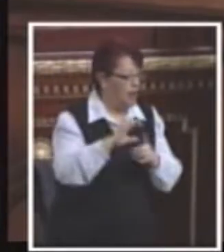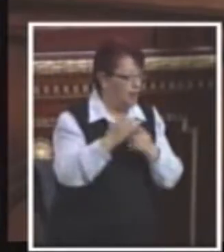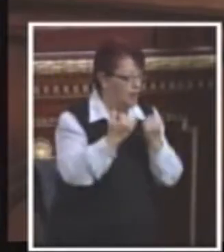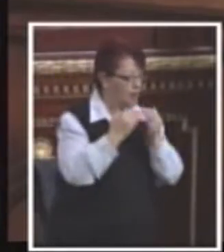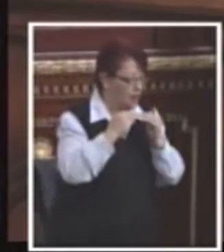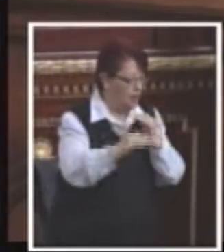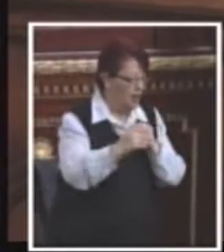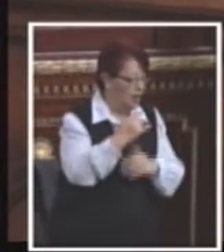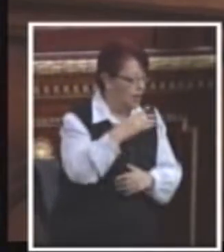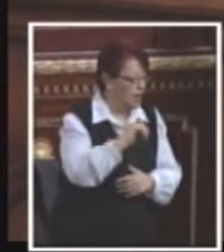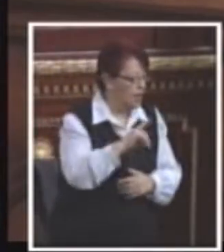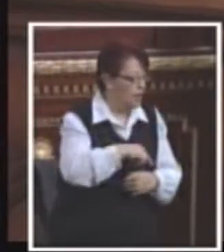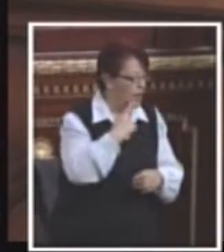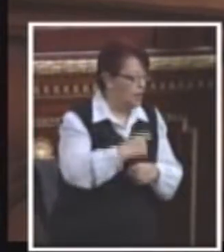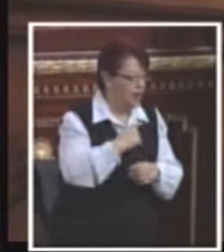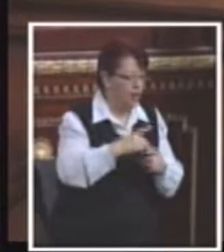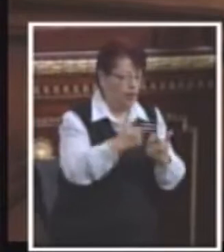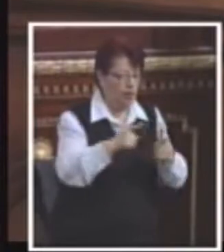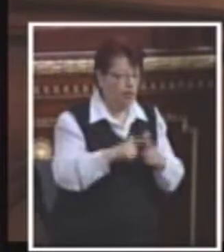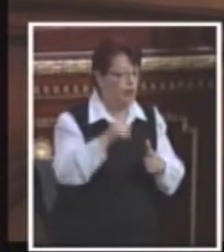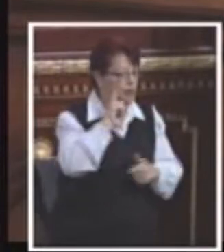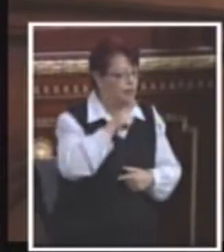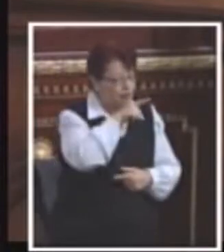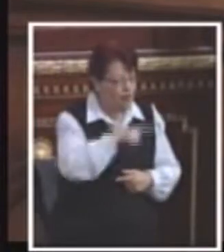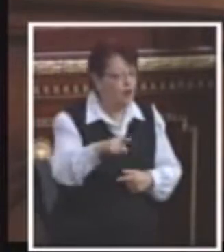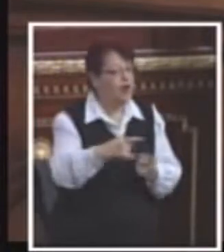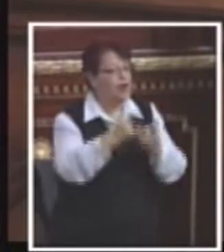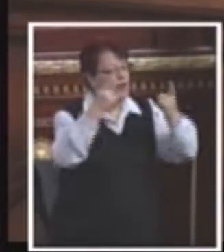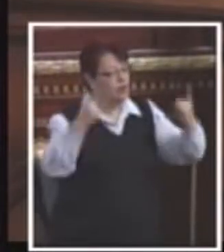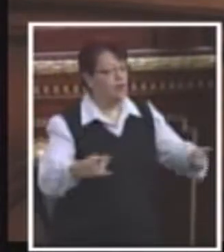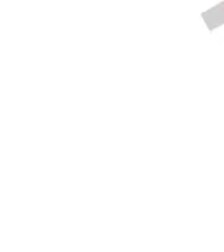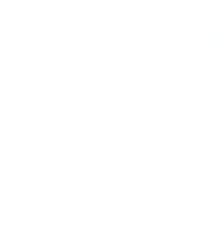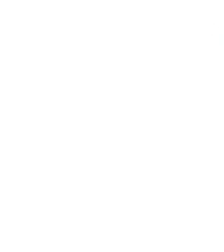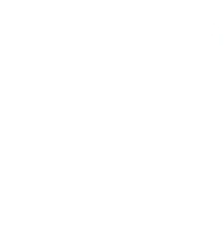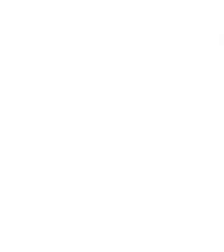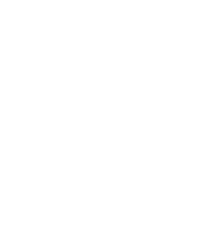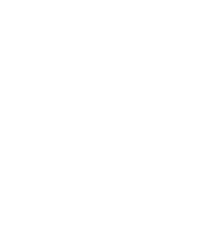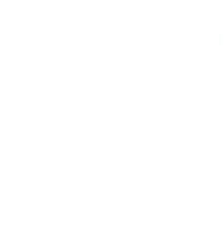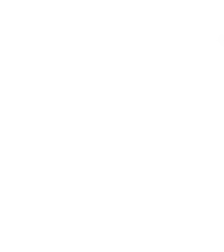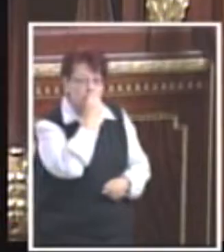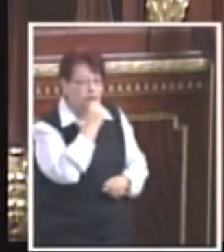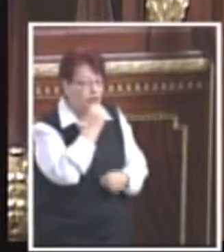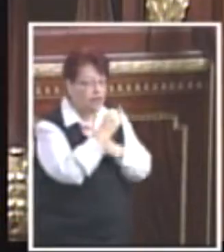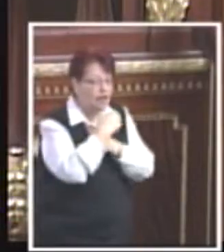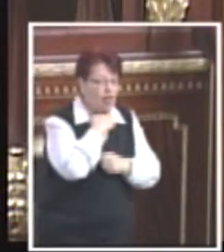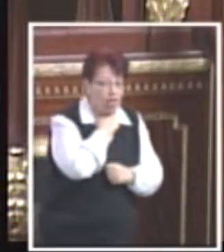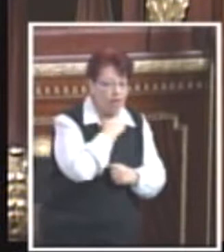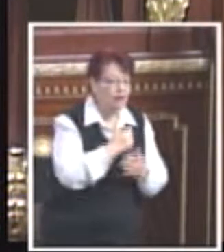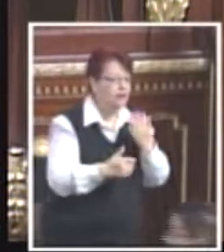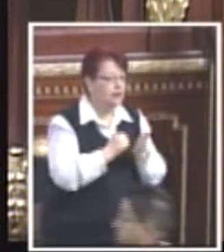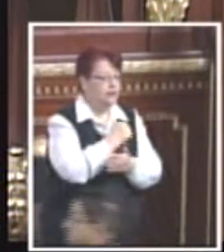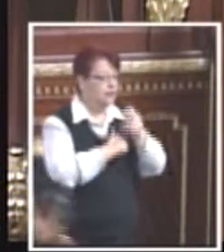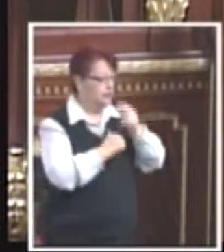de Igualdad de Género, de la primer bancada de mujeres en la historia del país. La diputada del